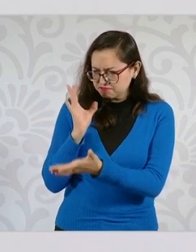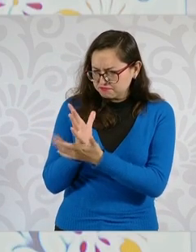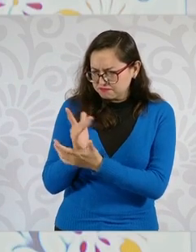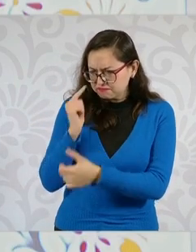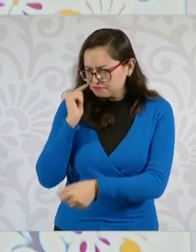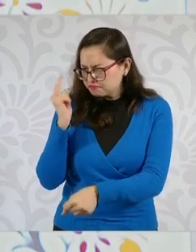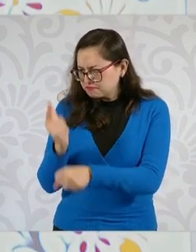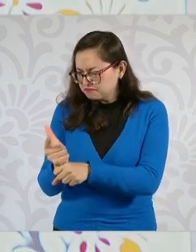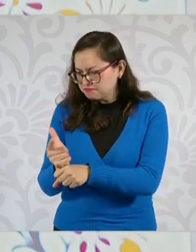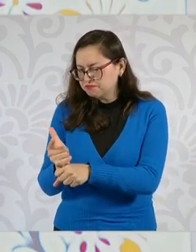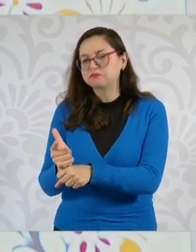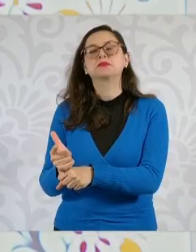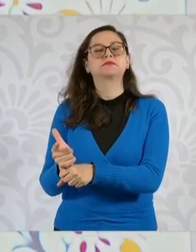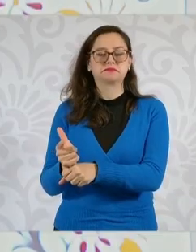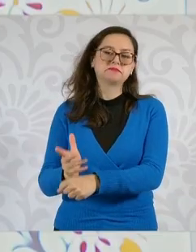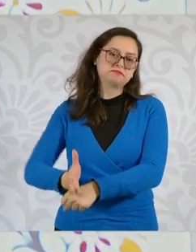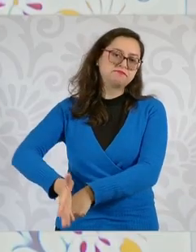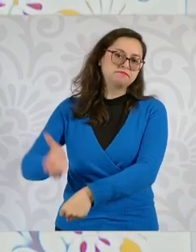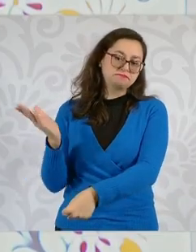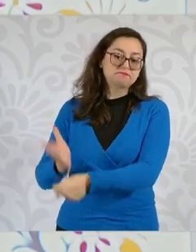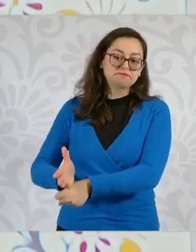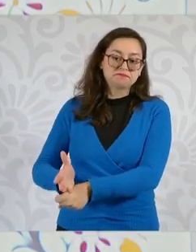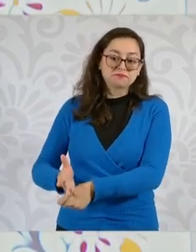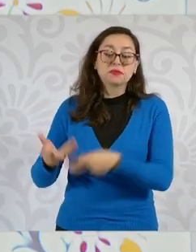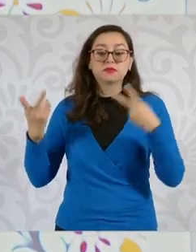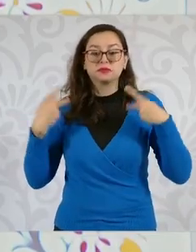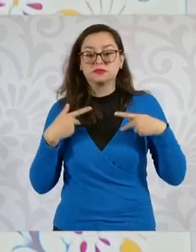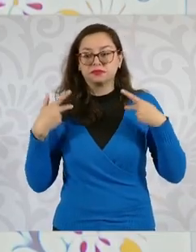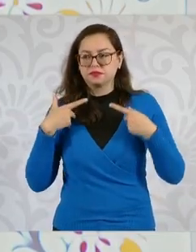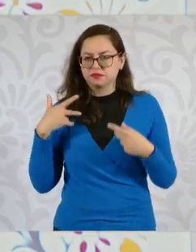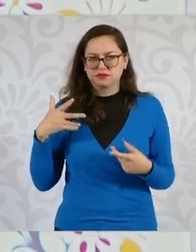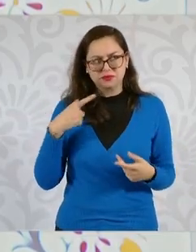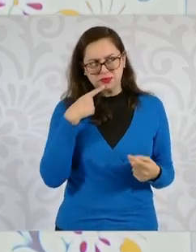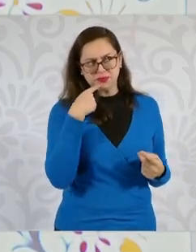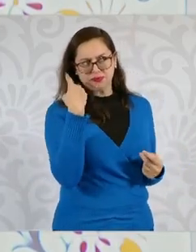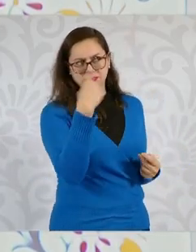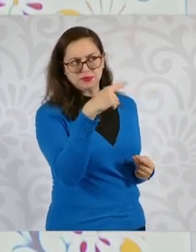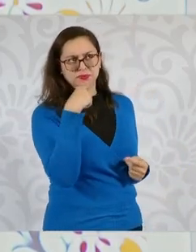ciudadana o frente a la propia actuación